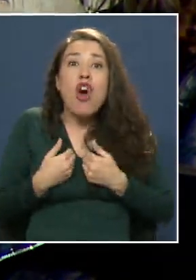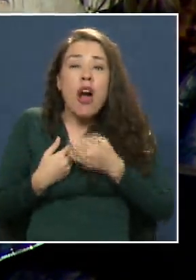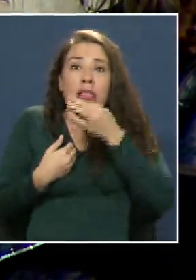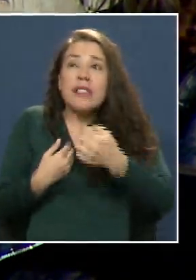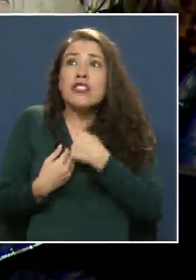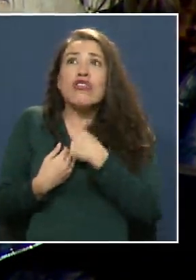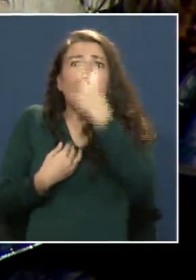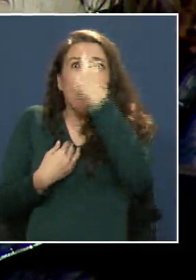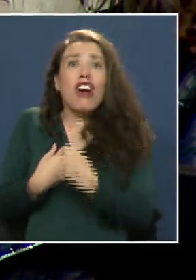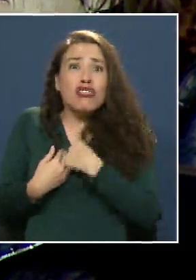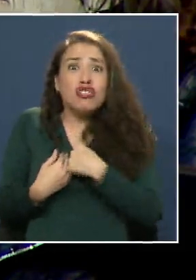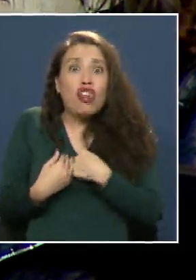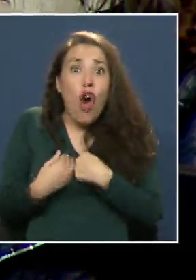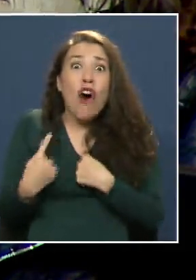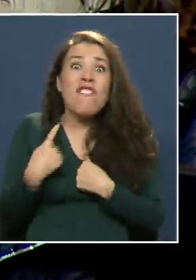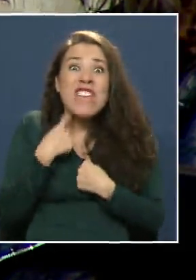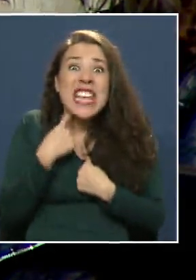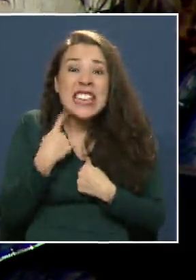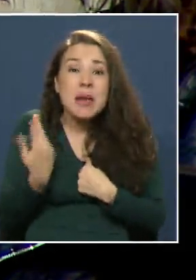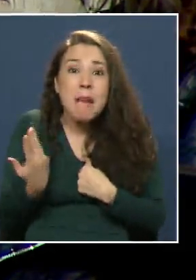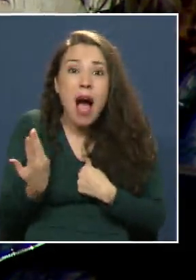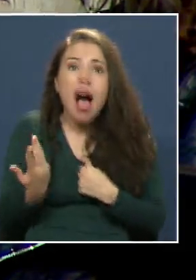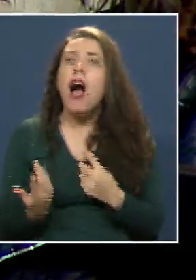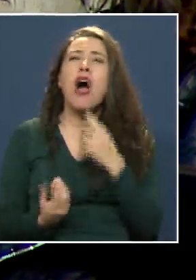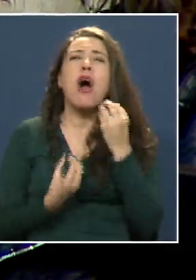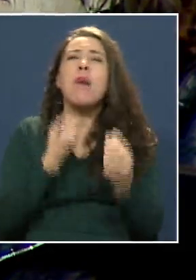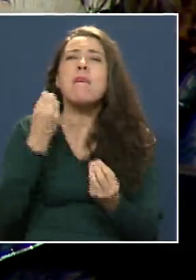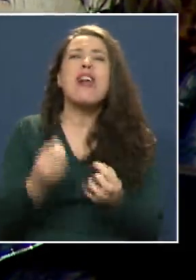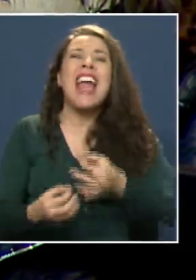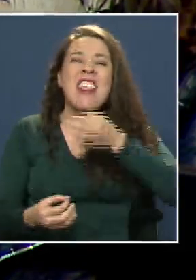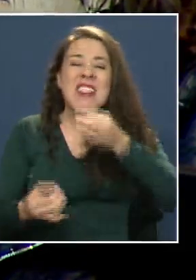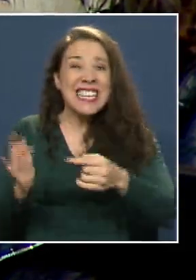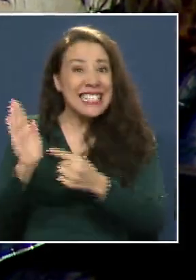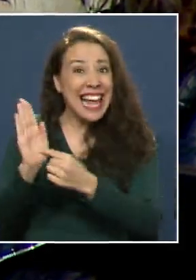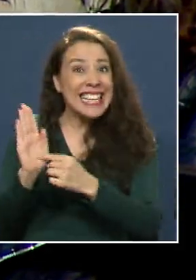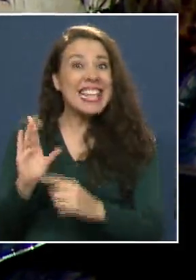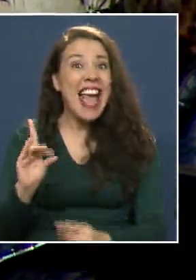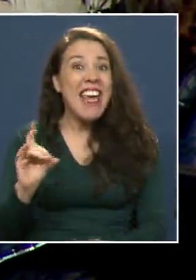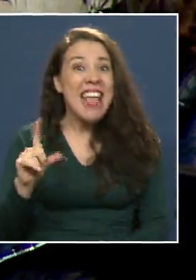reconocerse como víctima. Eso es lo primero. ¿Por qué hablamos de retroactividad?